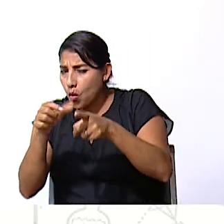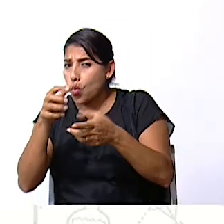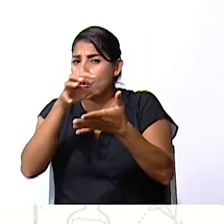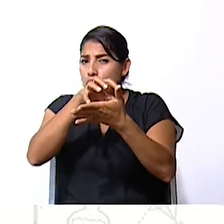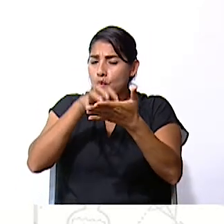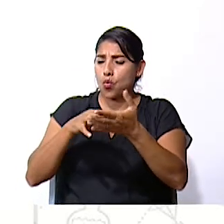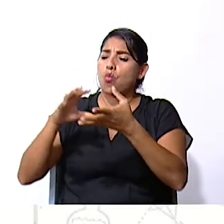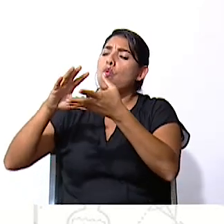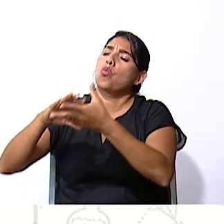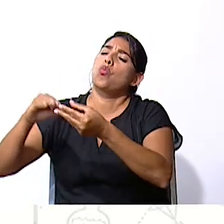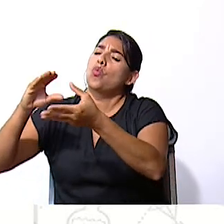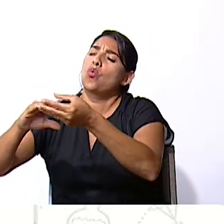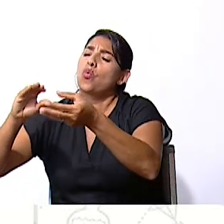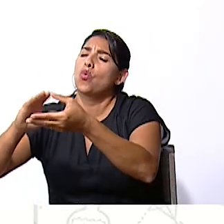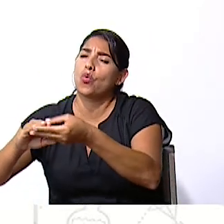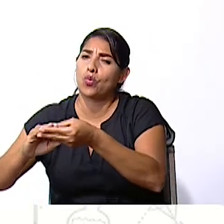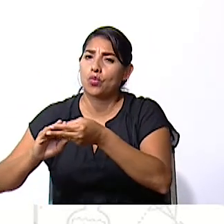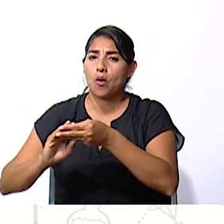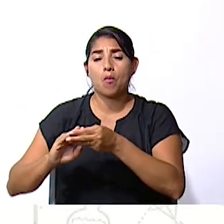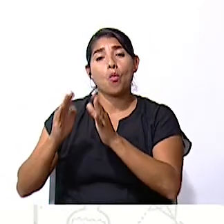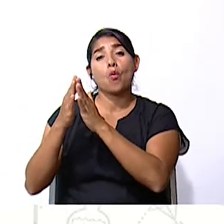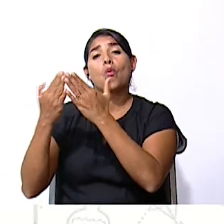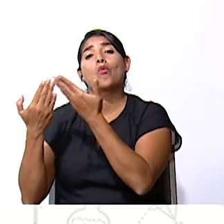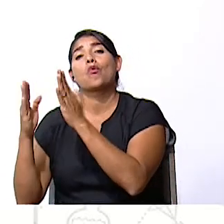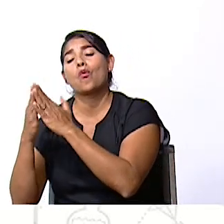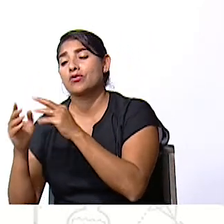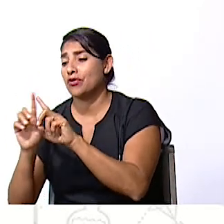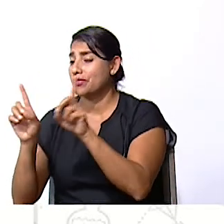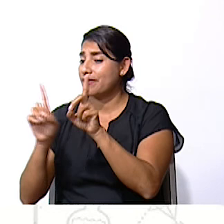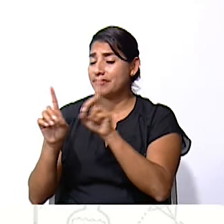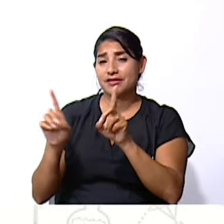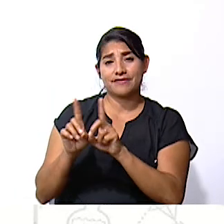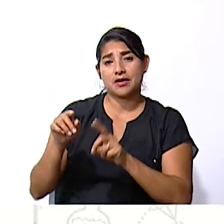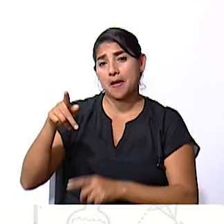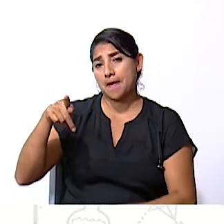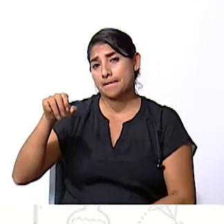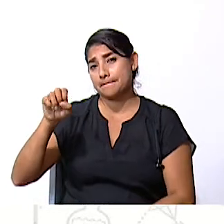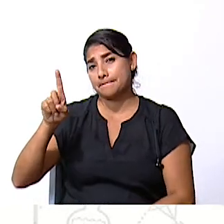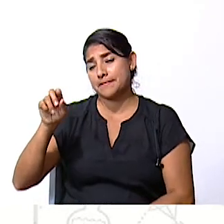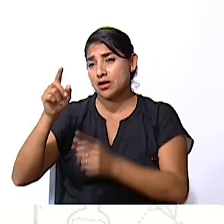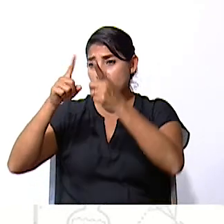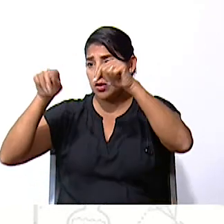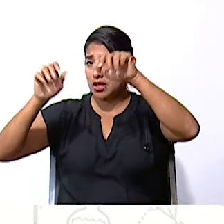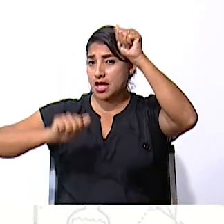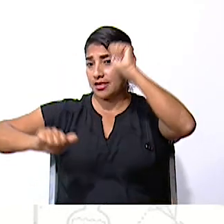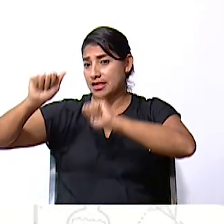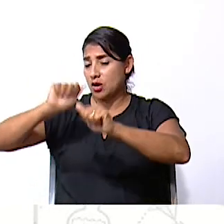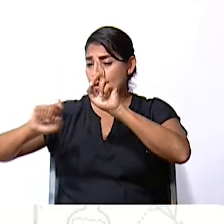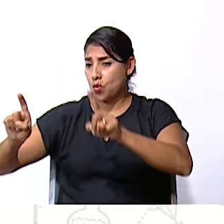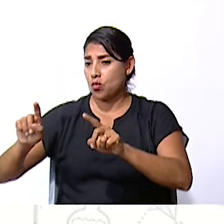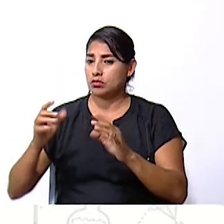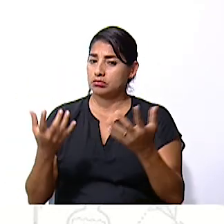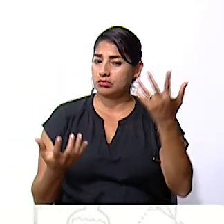texto narrativo como El Principito o los cuentos de Pedro y su teatrino maravilloso.